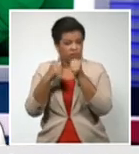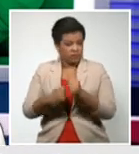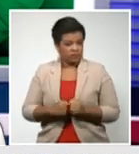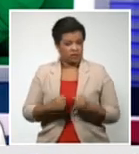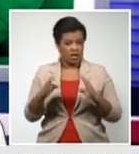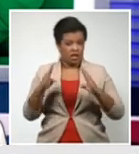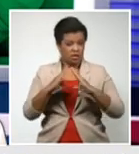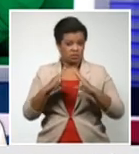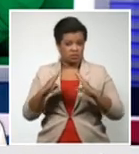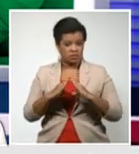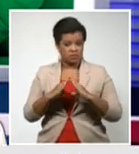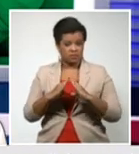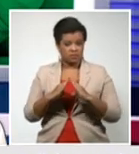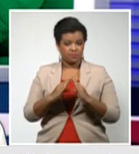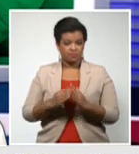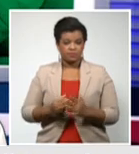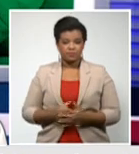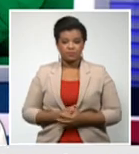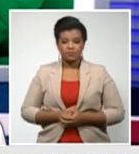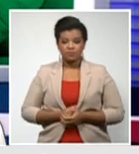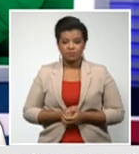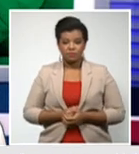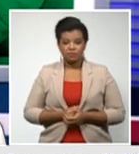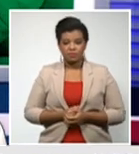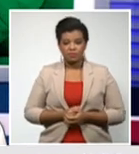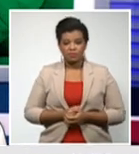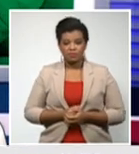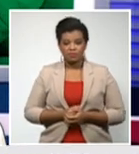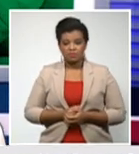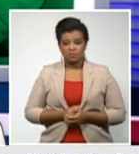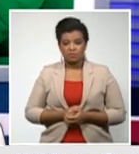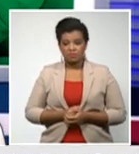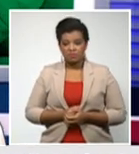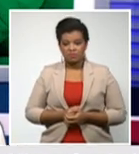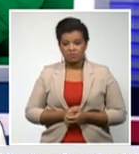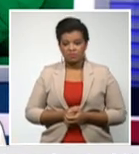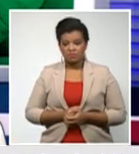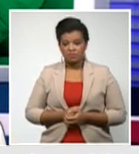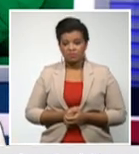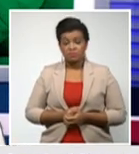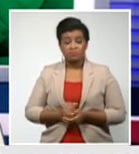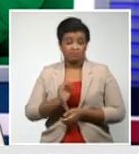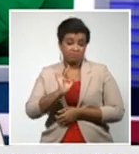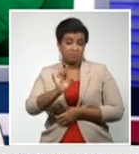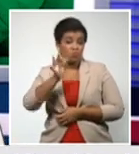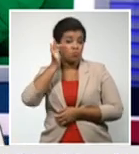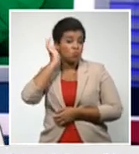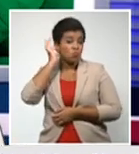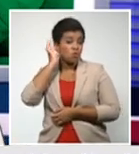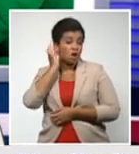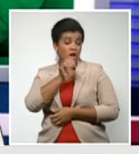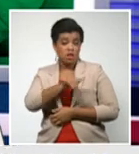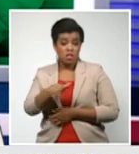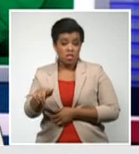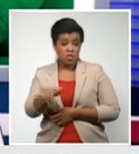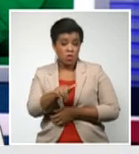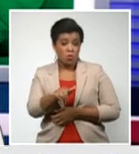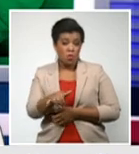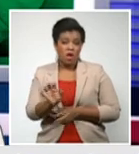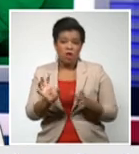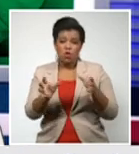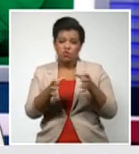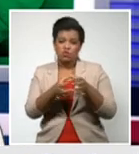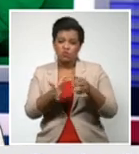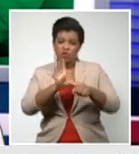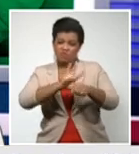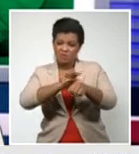contacto. Y que en el caso de esta paciente, pues también se unía un grupo de